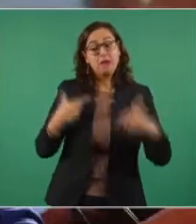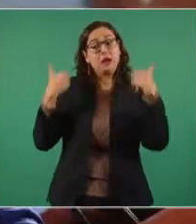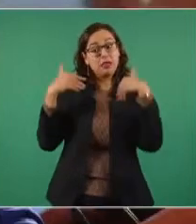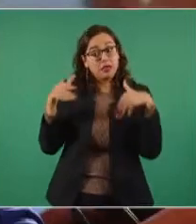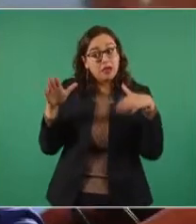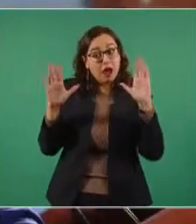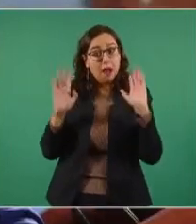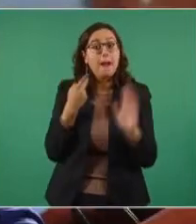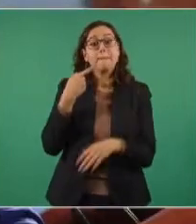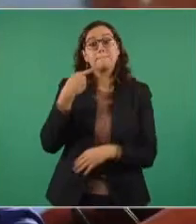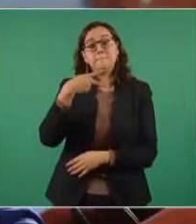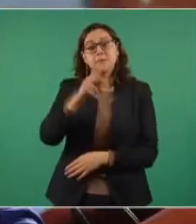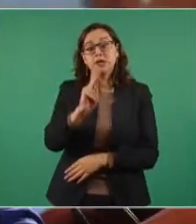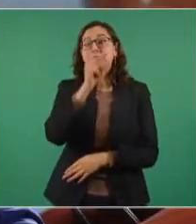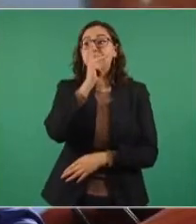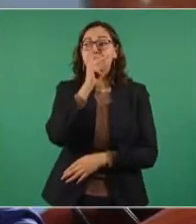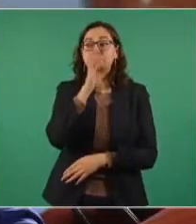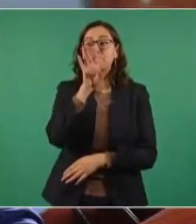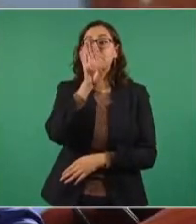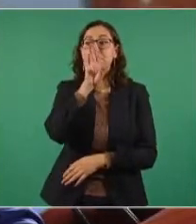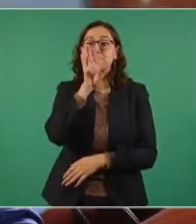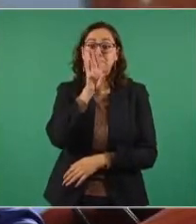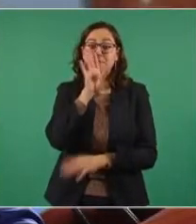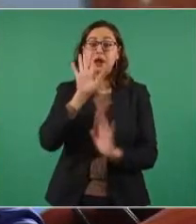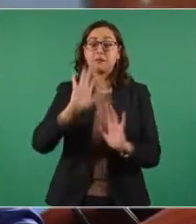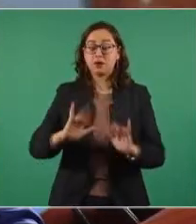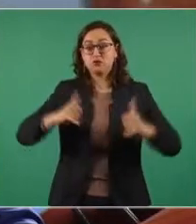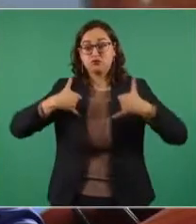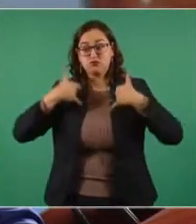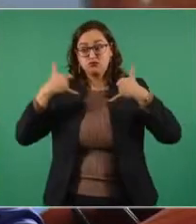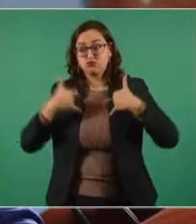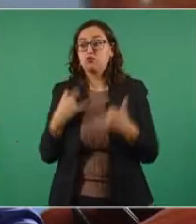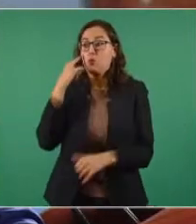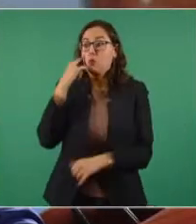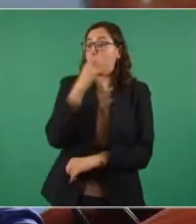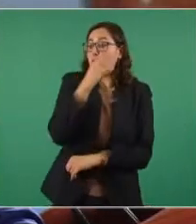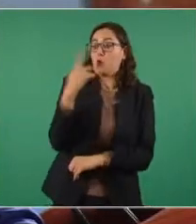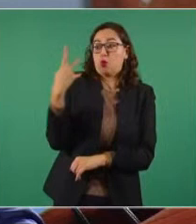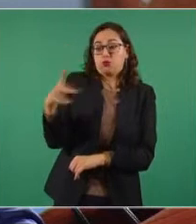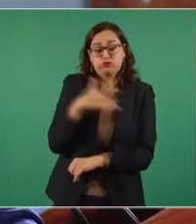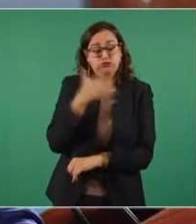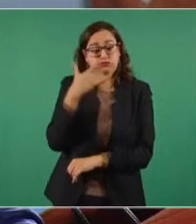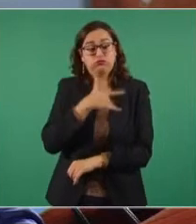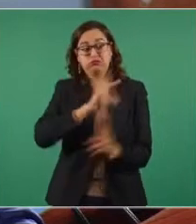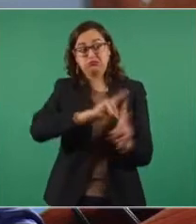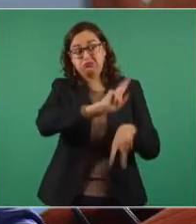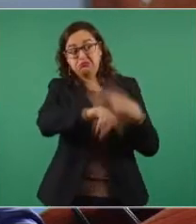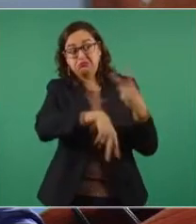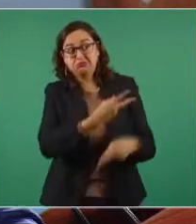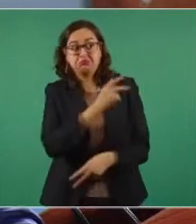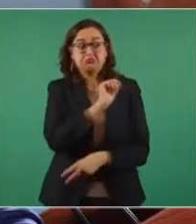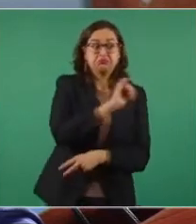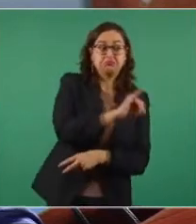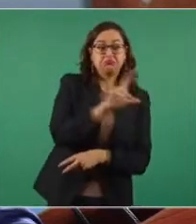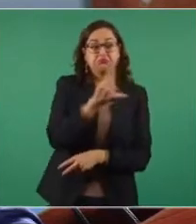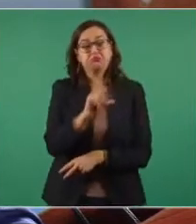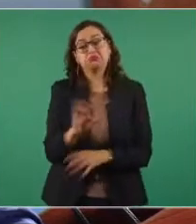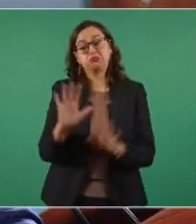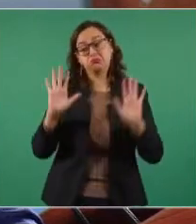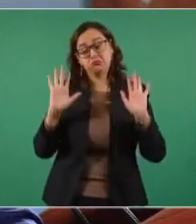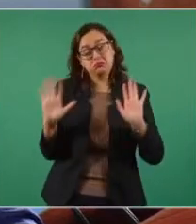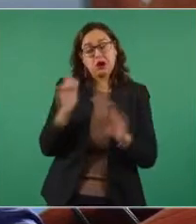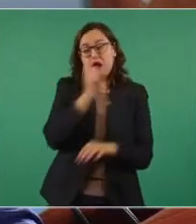papás los jóvenes los que tienen que tomar la decisión desde luego